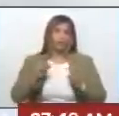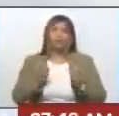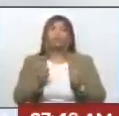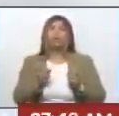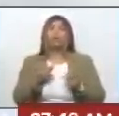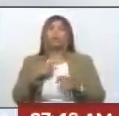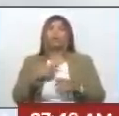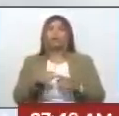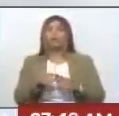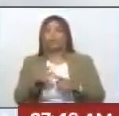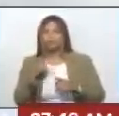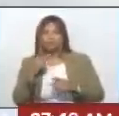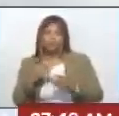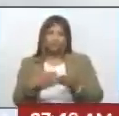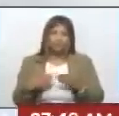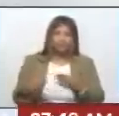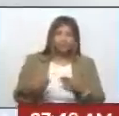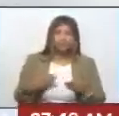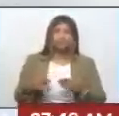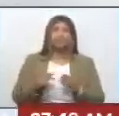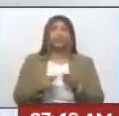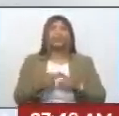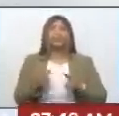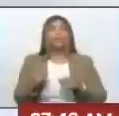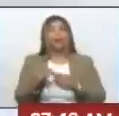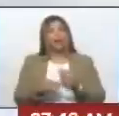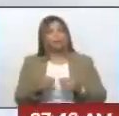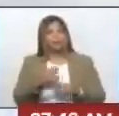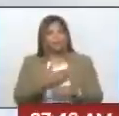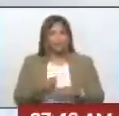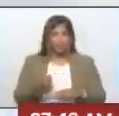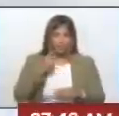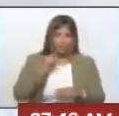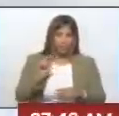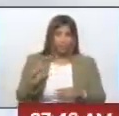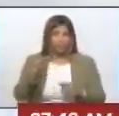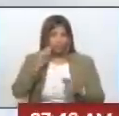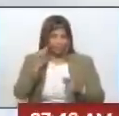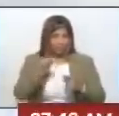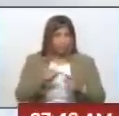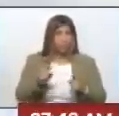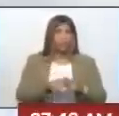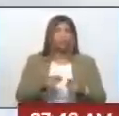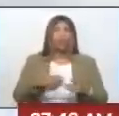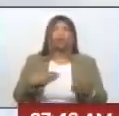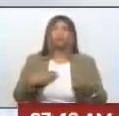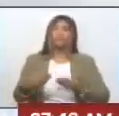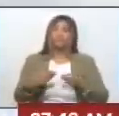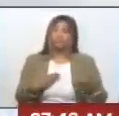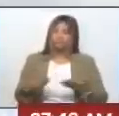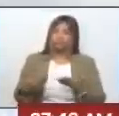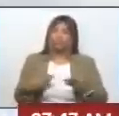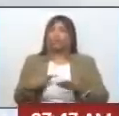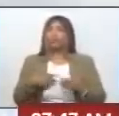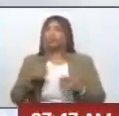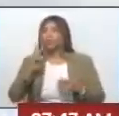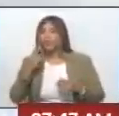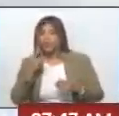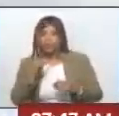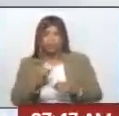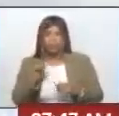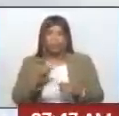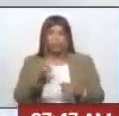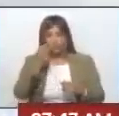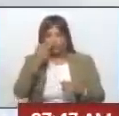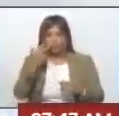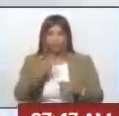paz que viene desarrollando el presidente, que tiene como eje la cooperación, indudablemente esta será una